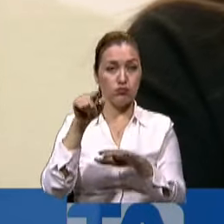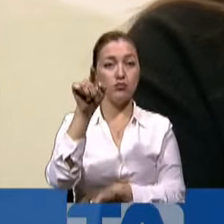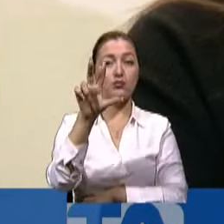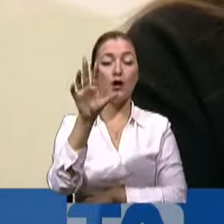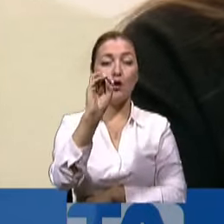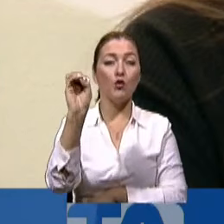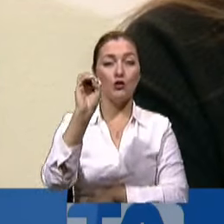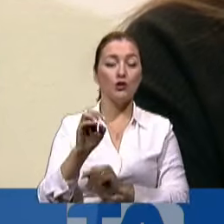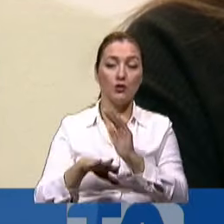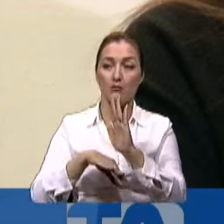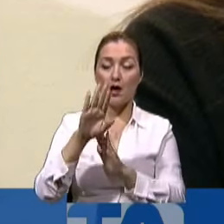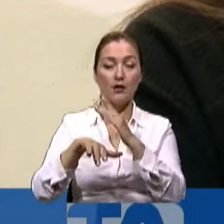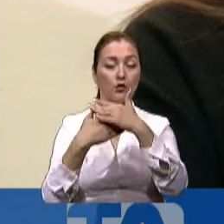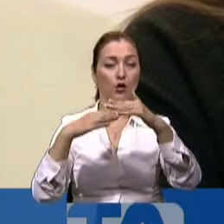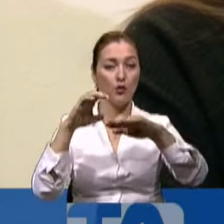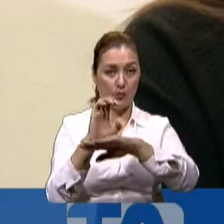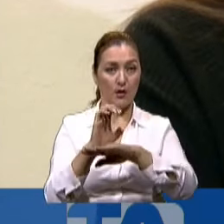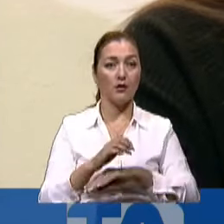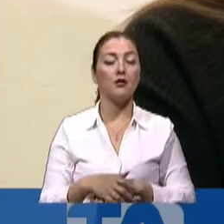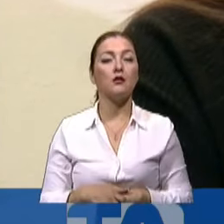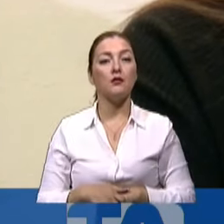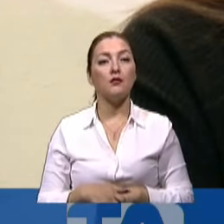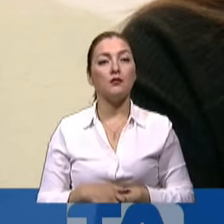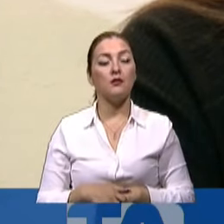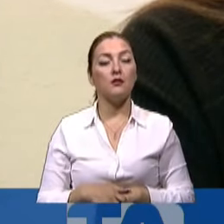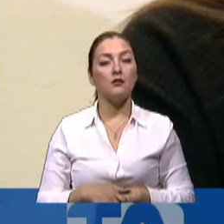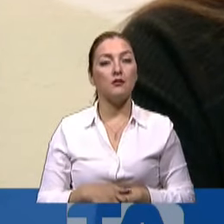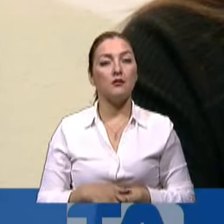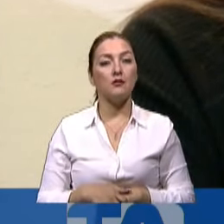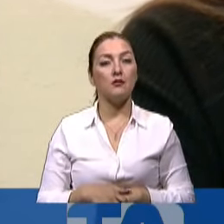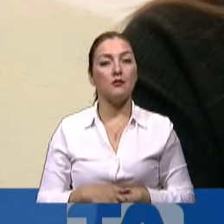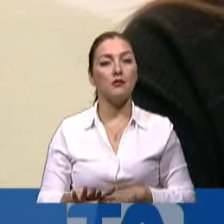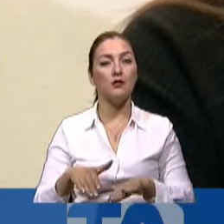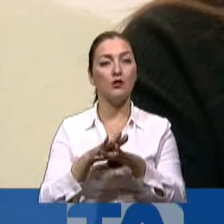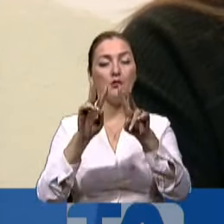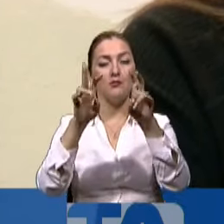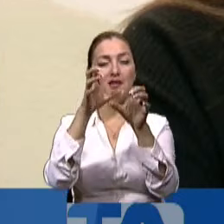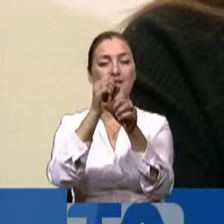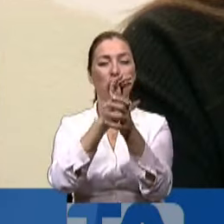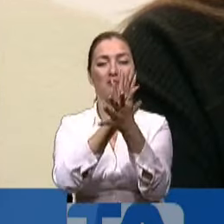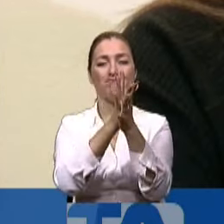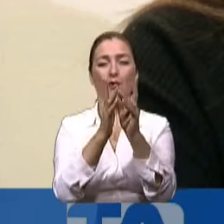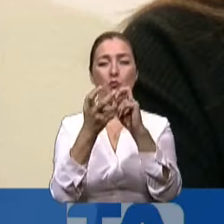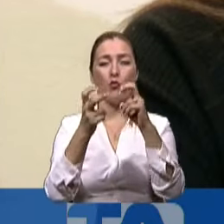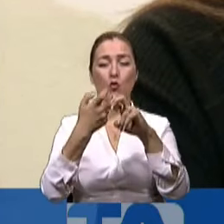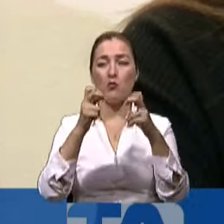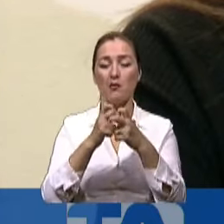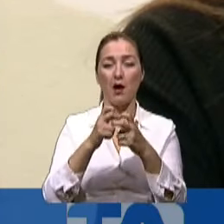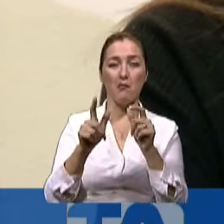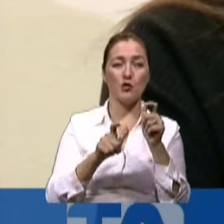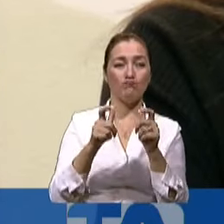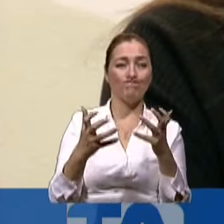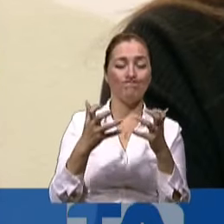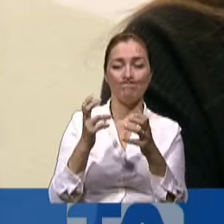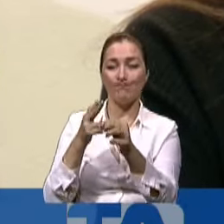8.3%, la más alta del país, considerando además que la crisis de seguridad ha derivado en una contracción de la demanda, una